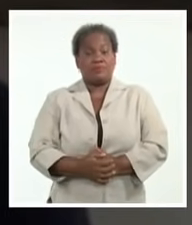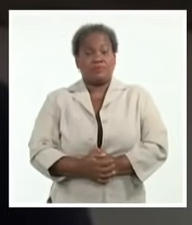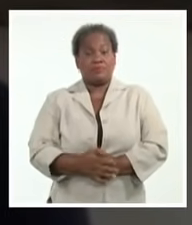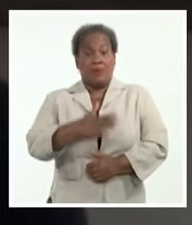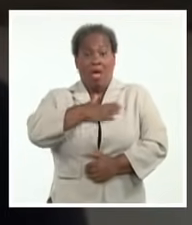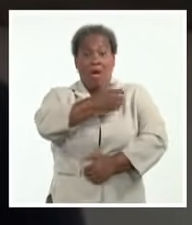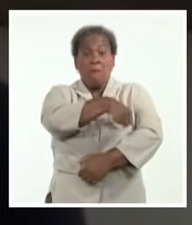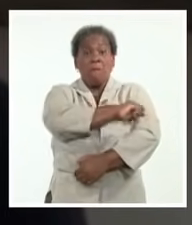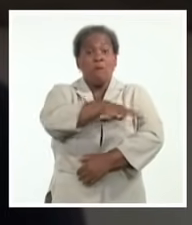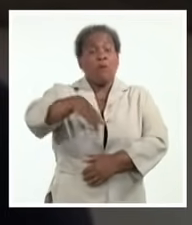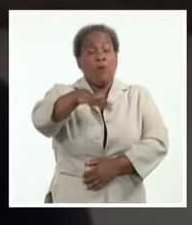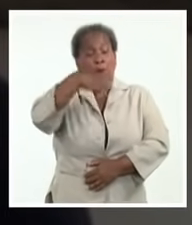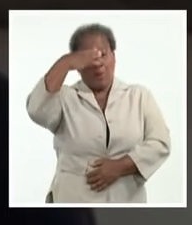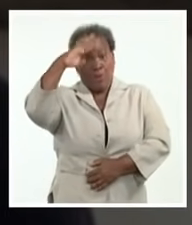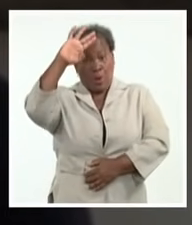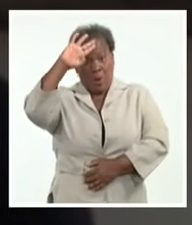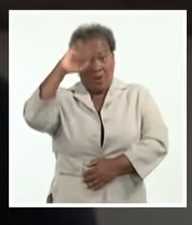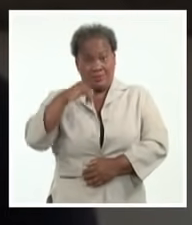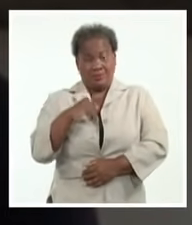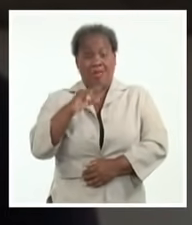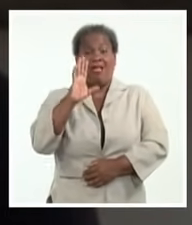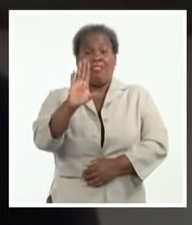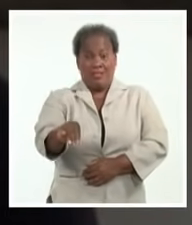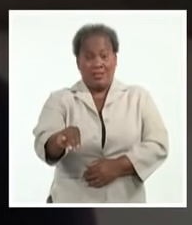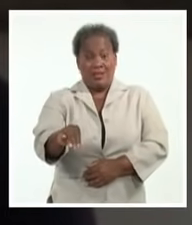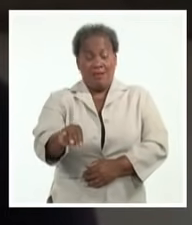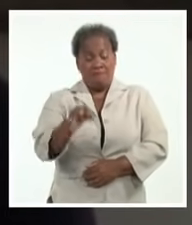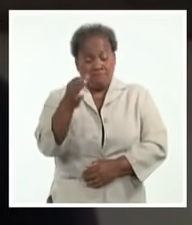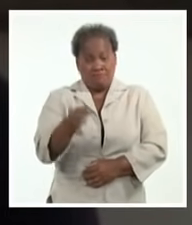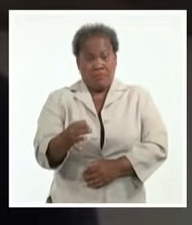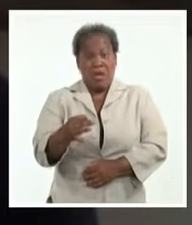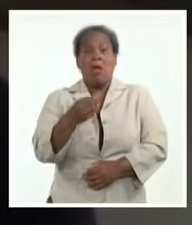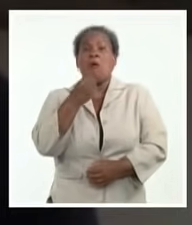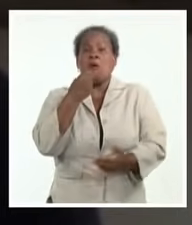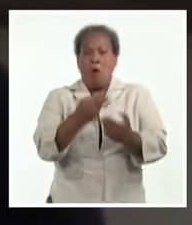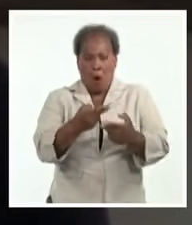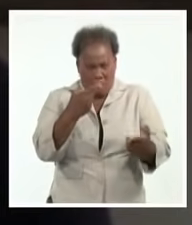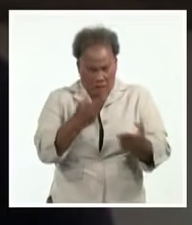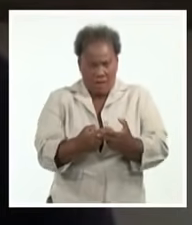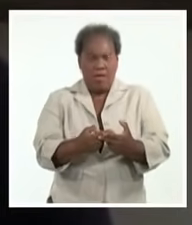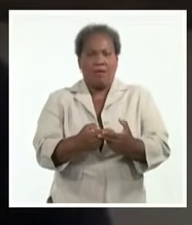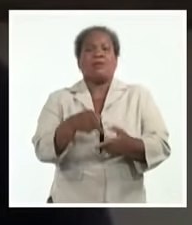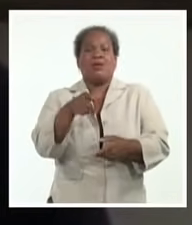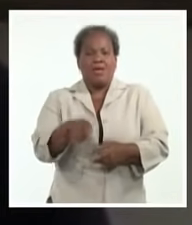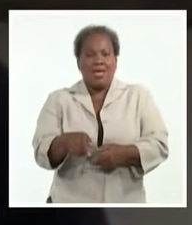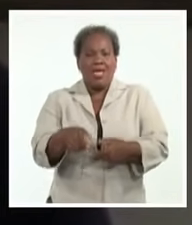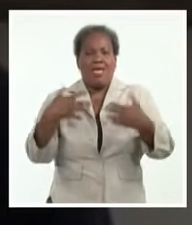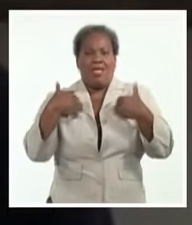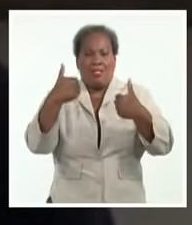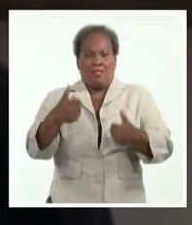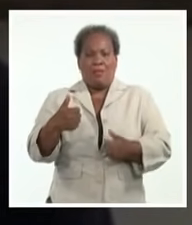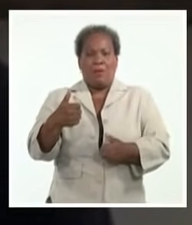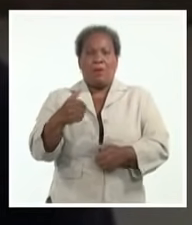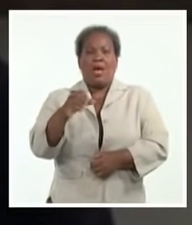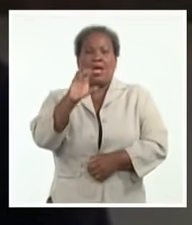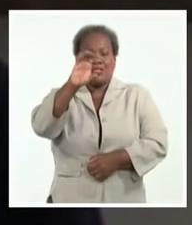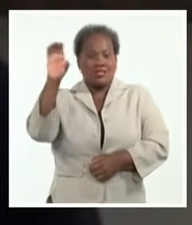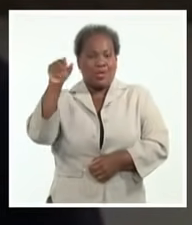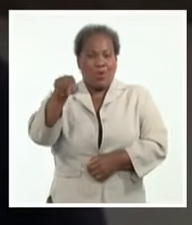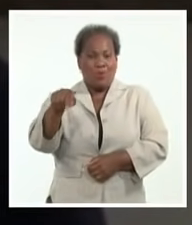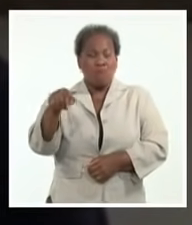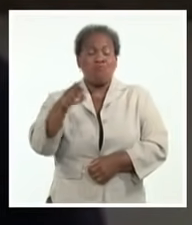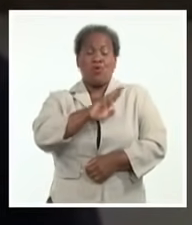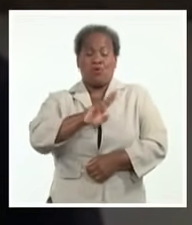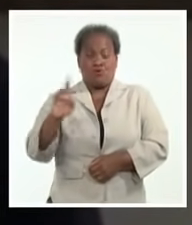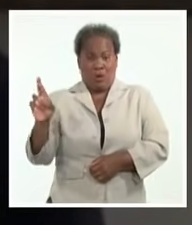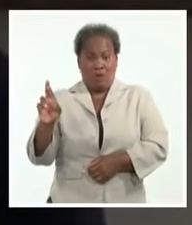pueblo, decirles que, como siempre, pueden confiar en la diplomacia revolucionaria, que seguirá siendo fiel